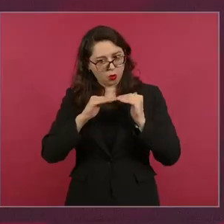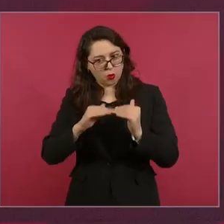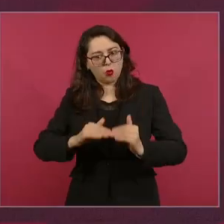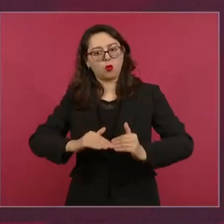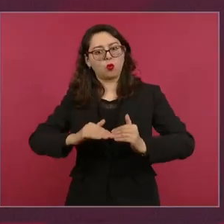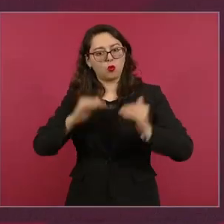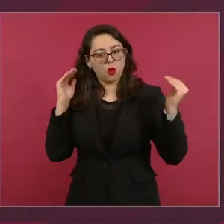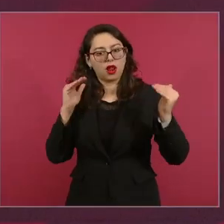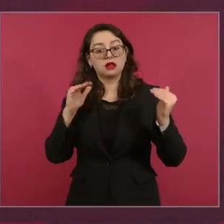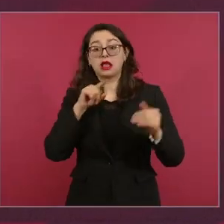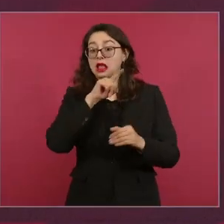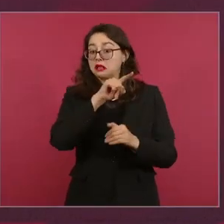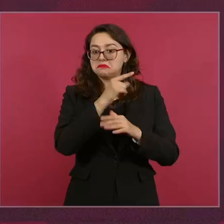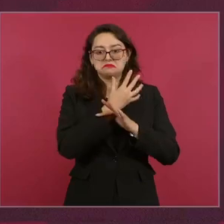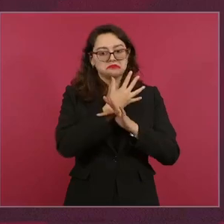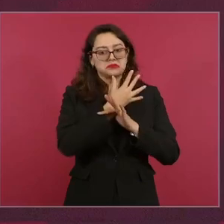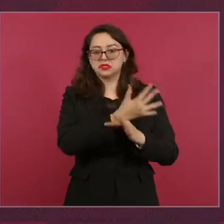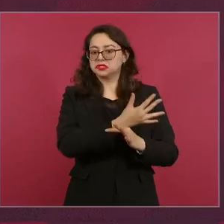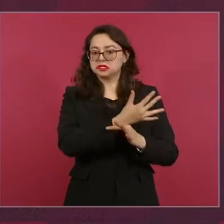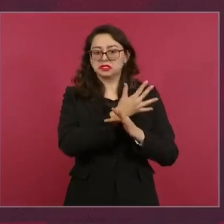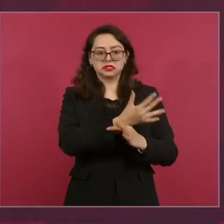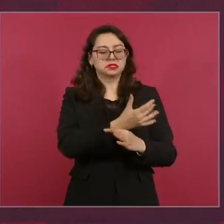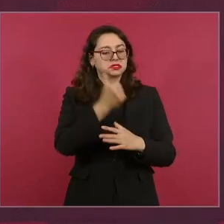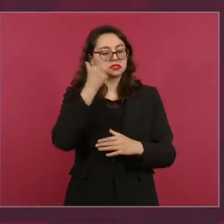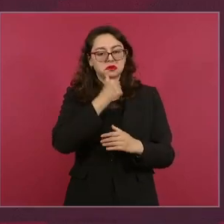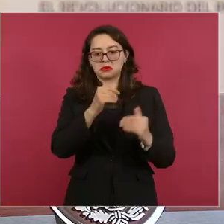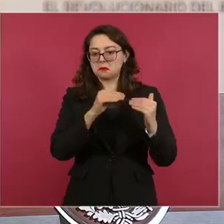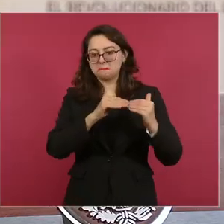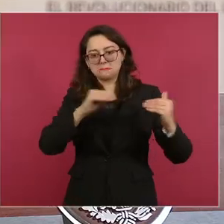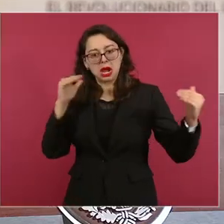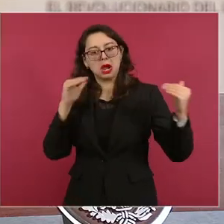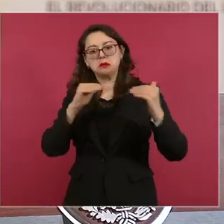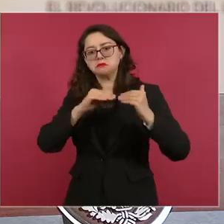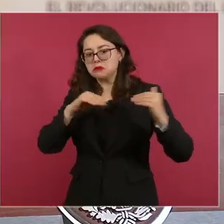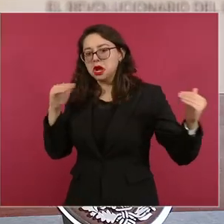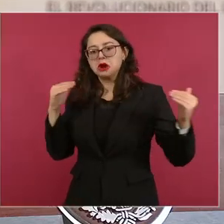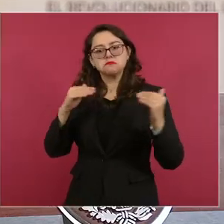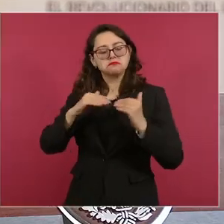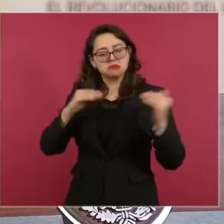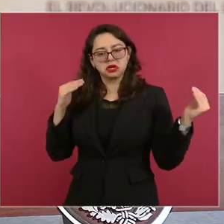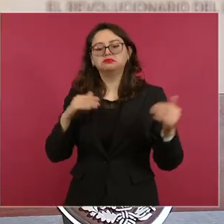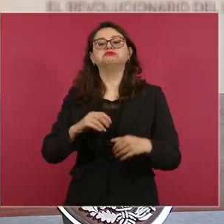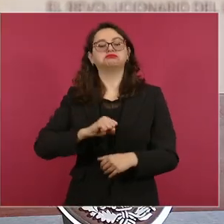sino como dice el mismo presidente Biden, en pie de igualdad.